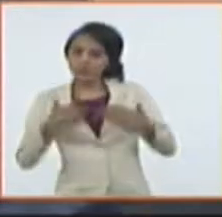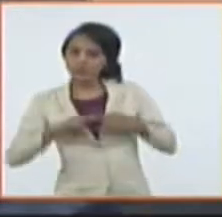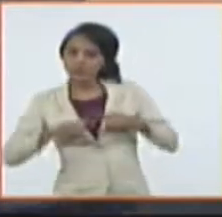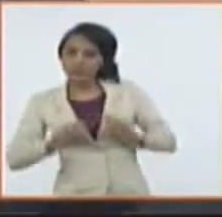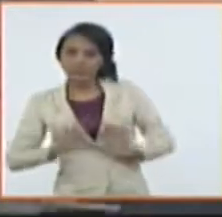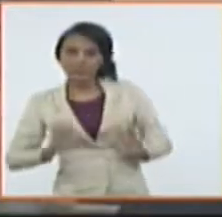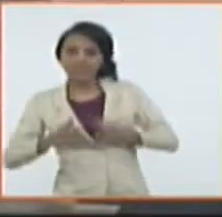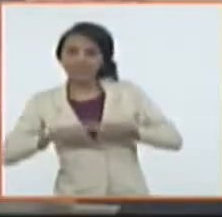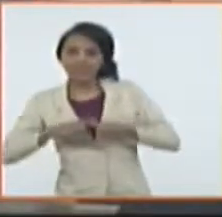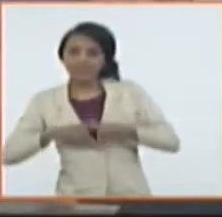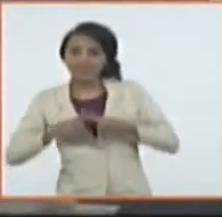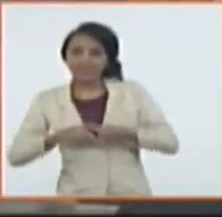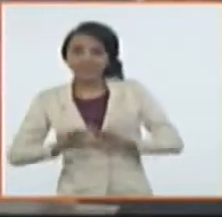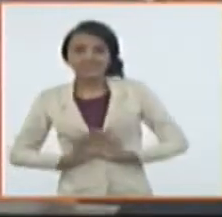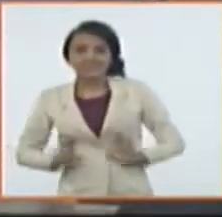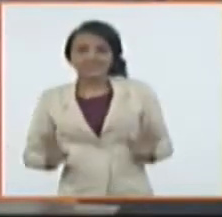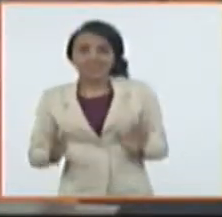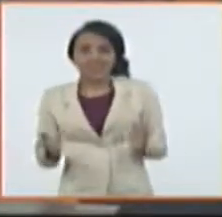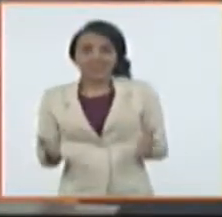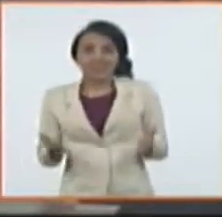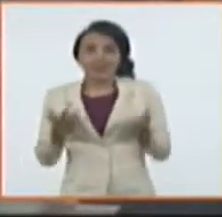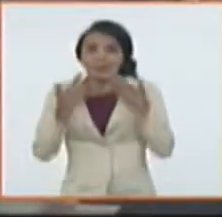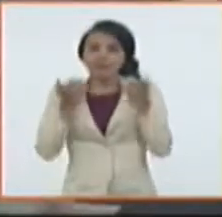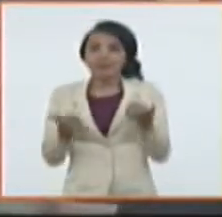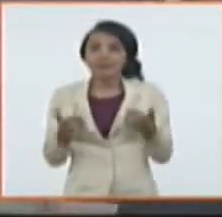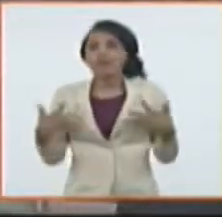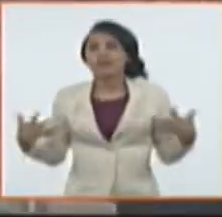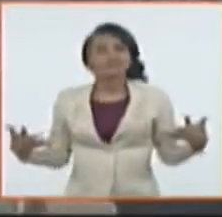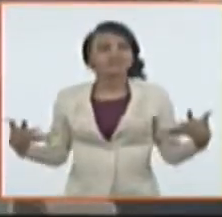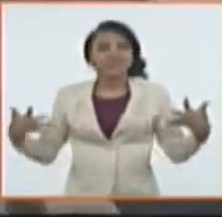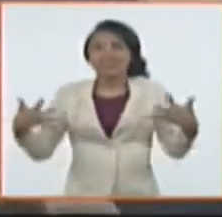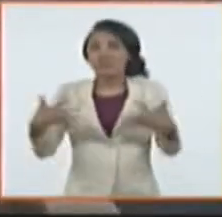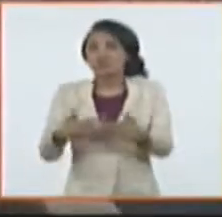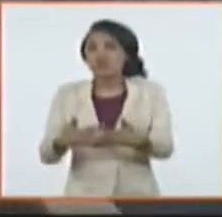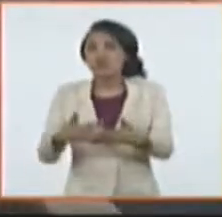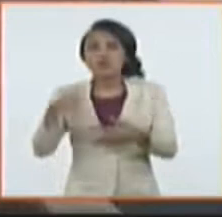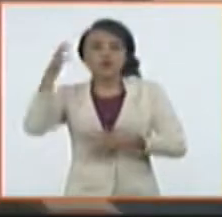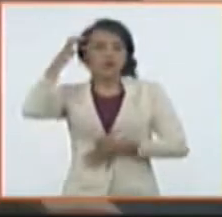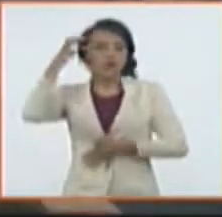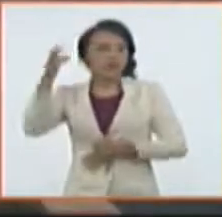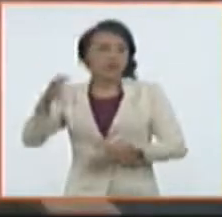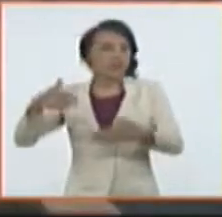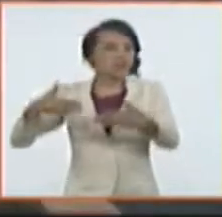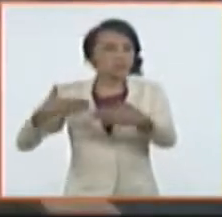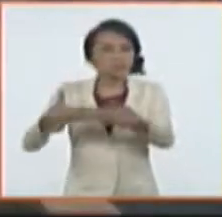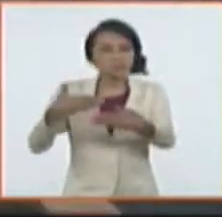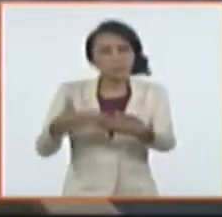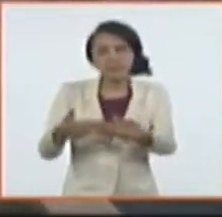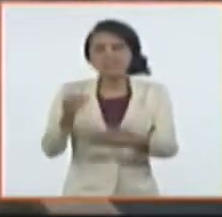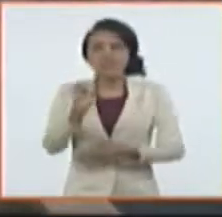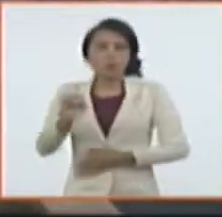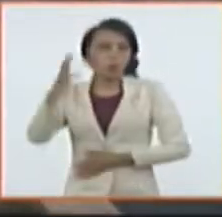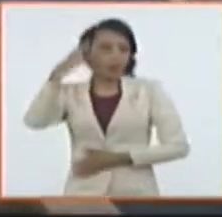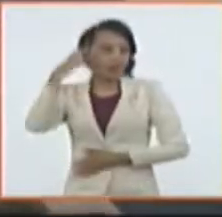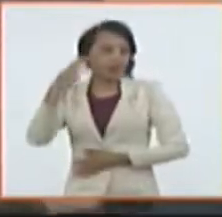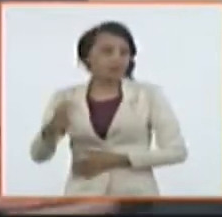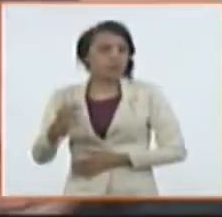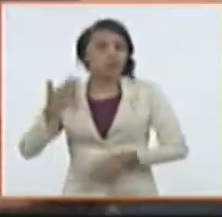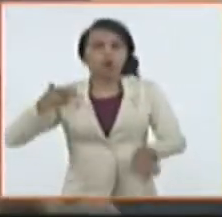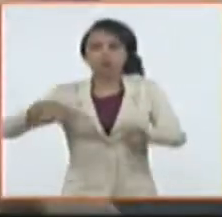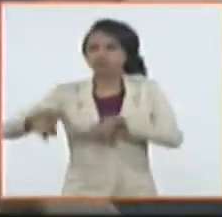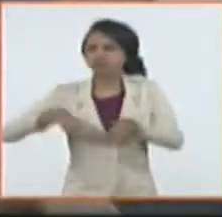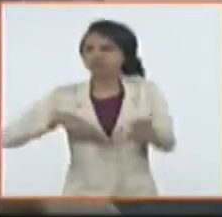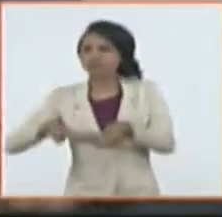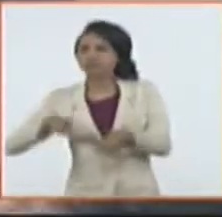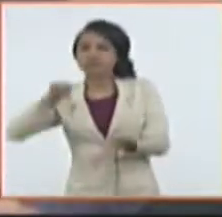lo que se está haciendo, nos satisface ese vínculo gobierno, instituciones, organismos de la Administración Central del Estado, en el